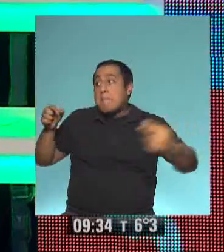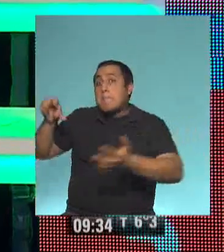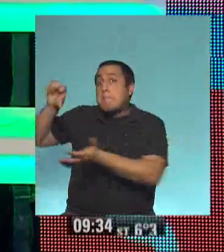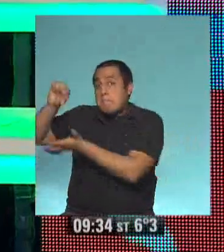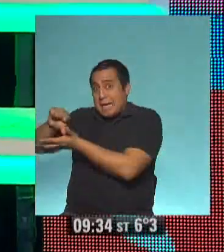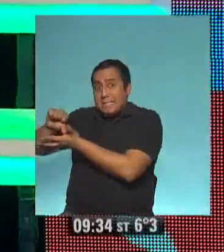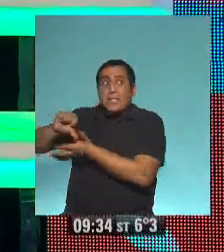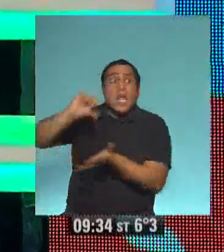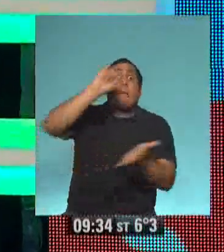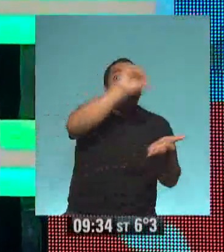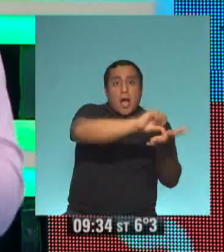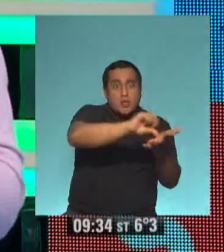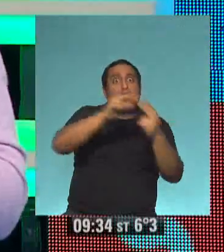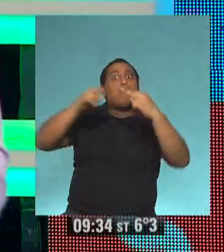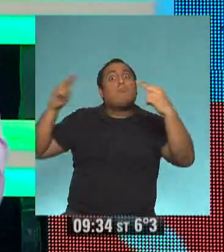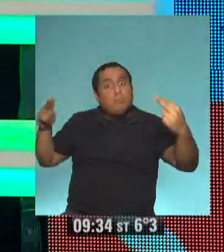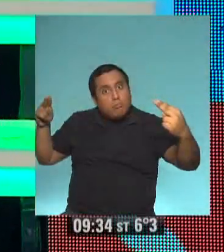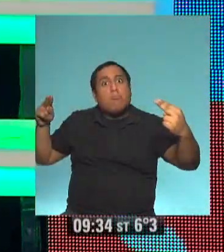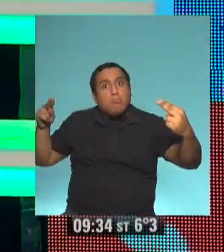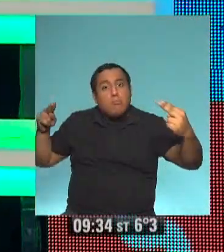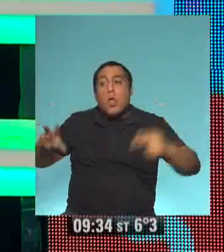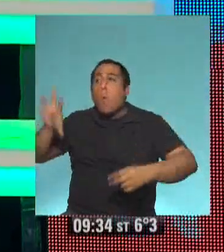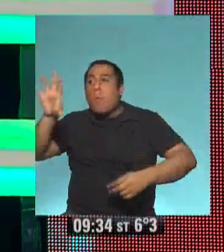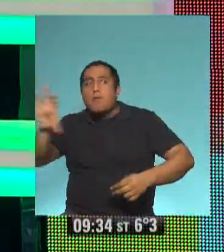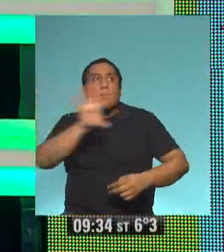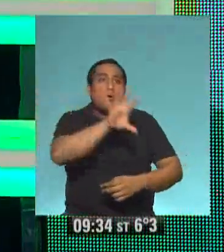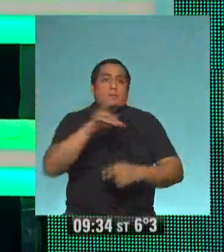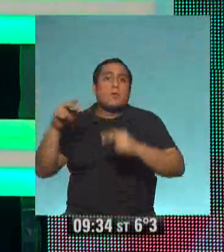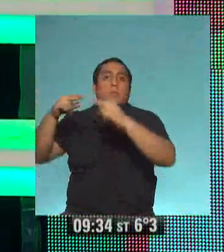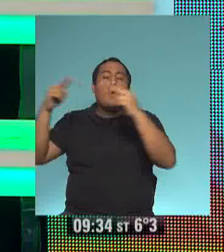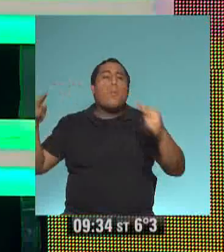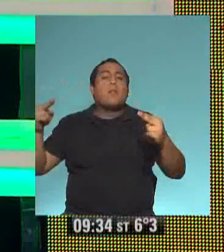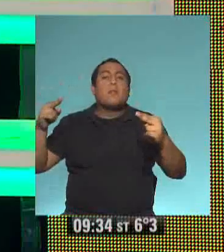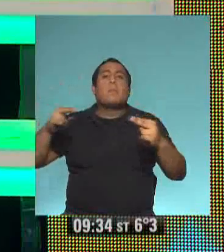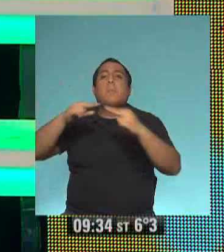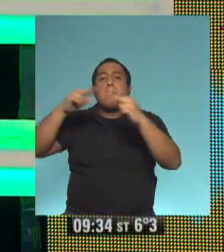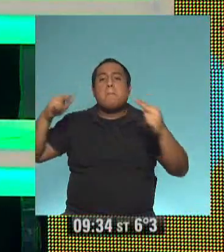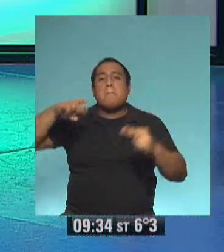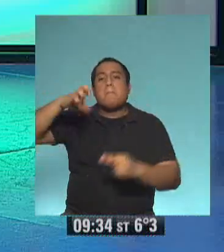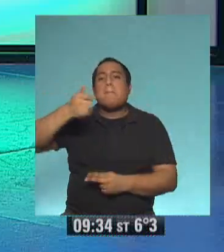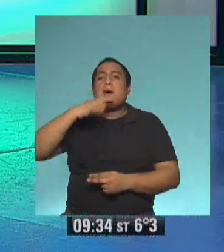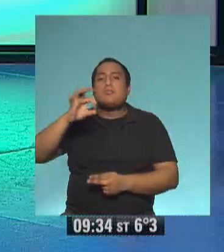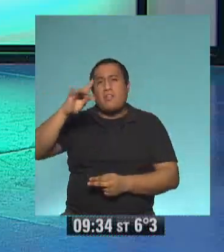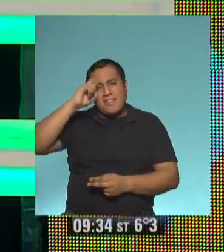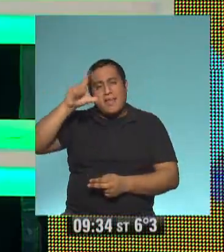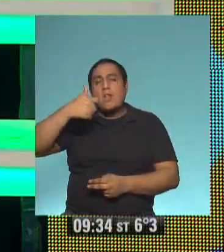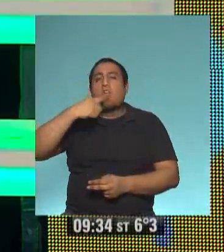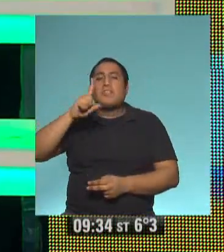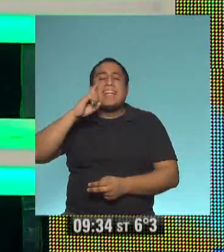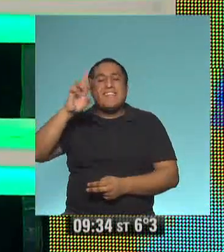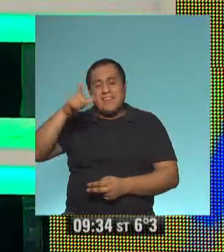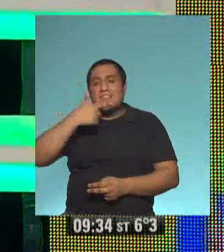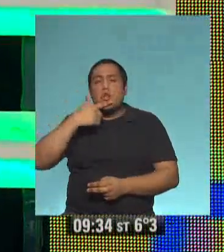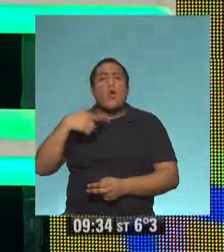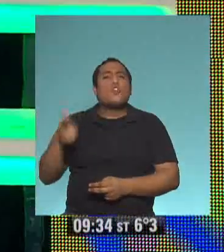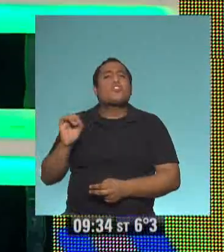Mirá. Sí. Y puentes provinciales. Por ejemplo, el puente Paso de los Libres. Y hay un puente que se llama Puente Libertad. Sí. Que a ver, este